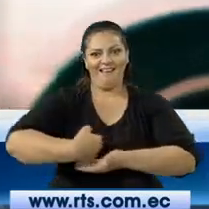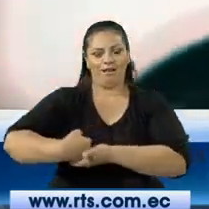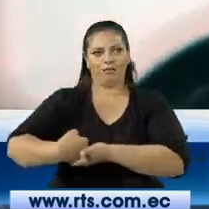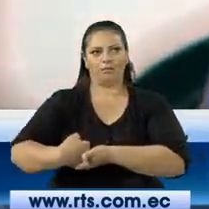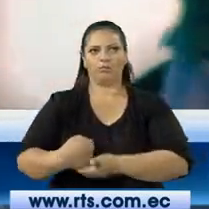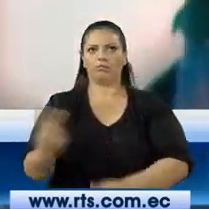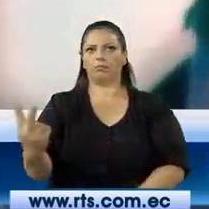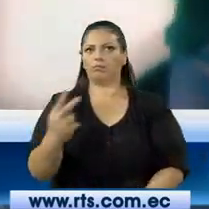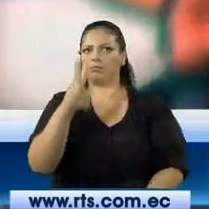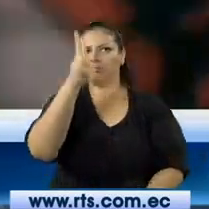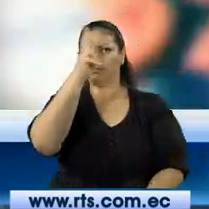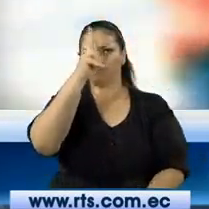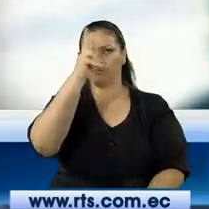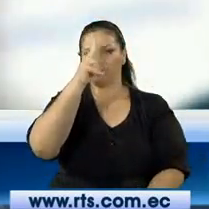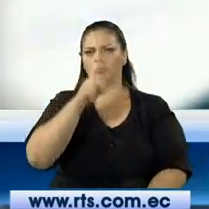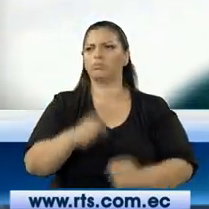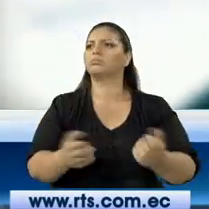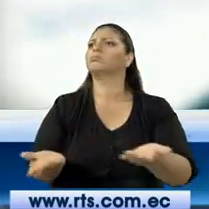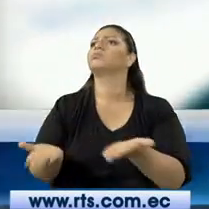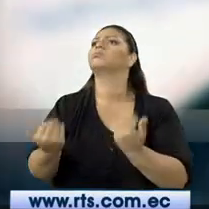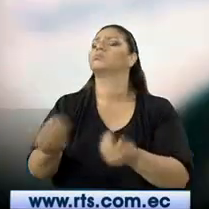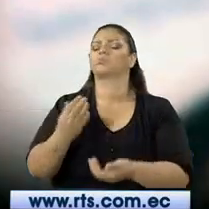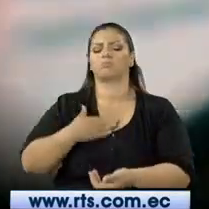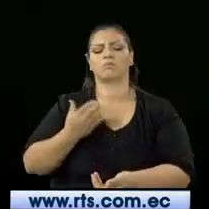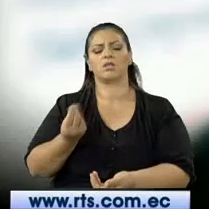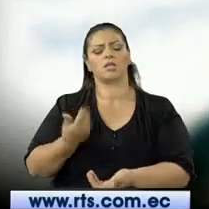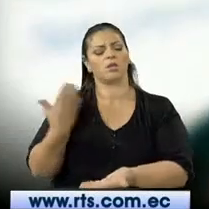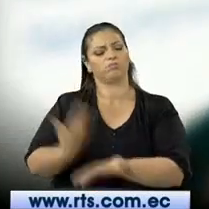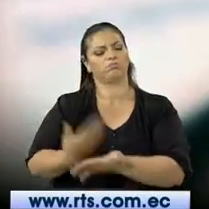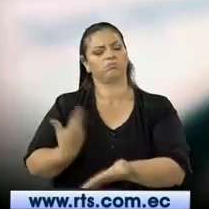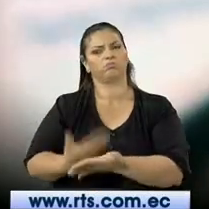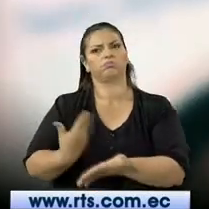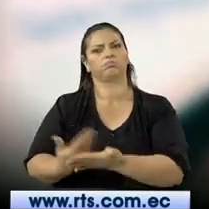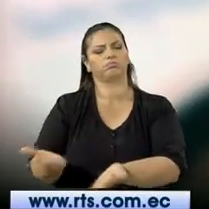recuperar su dinero. Informó Roselena Vázquez.